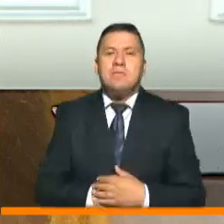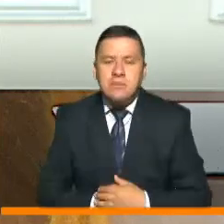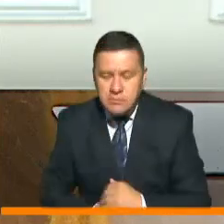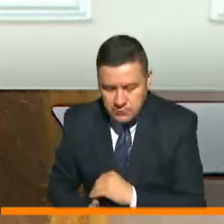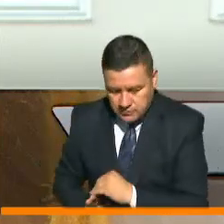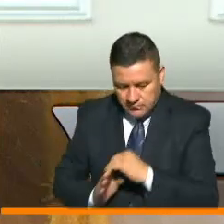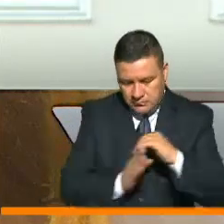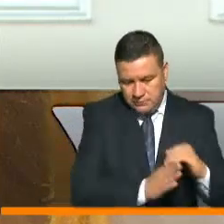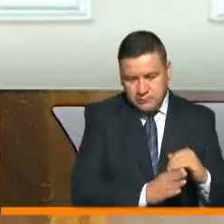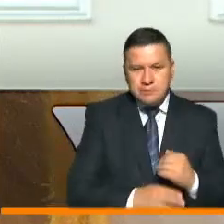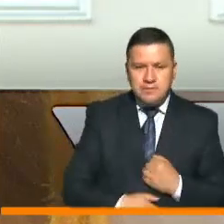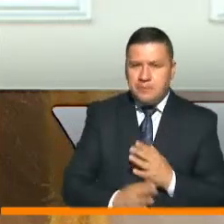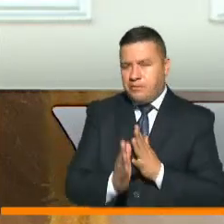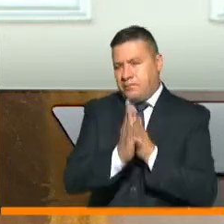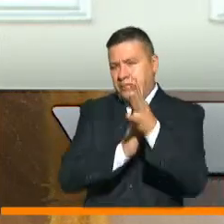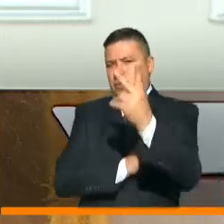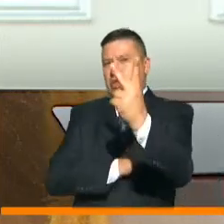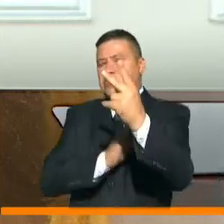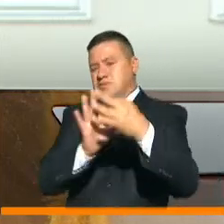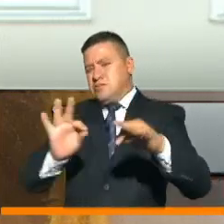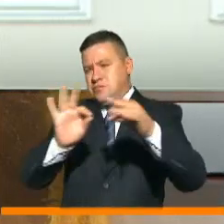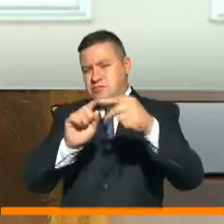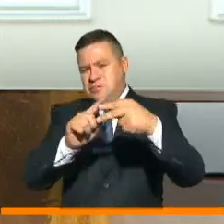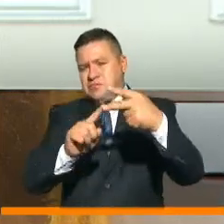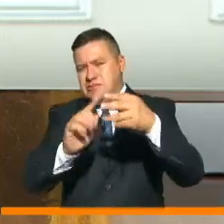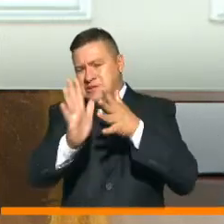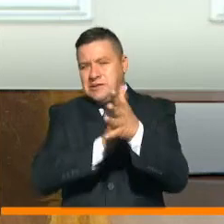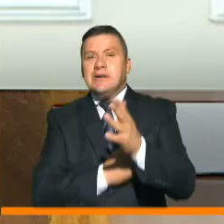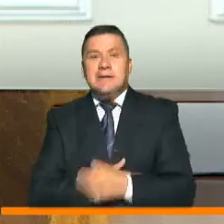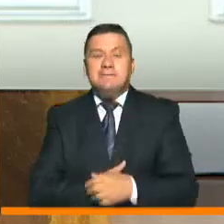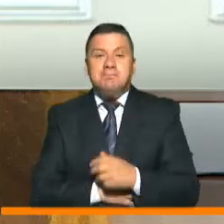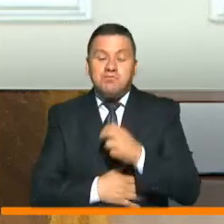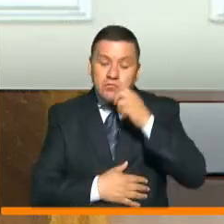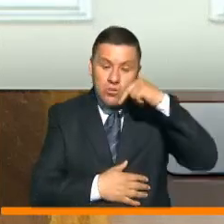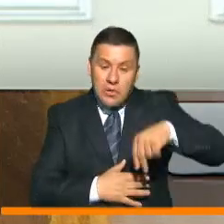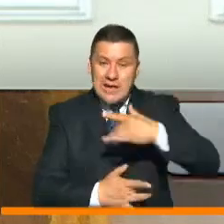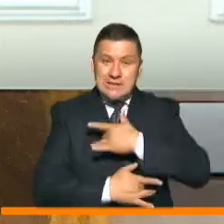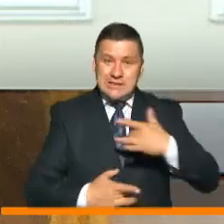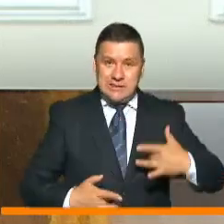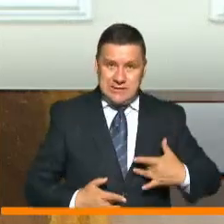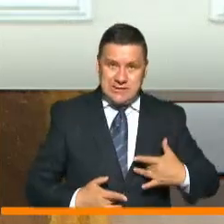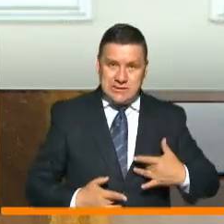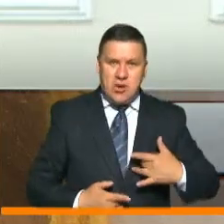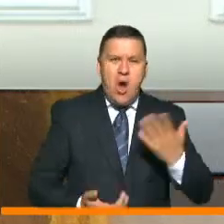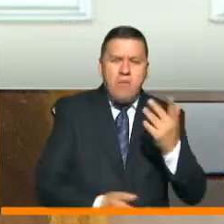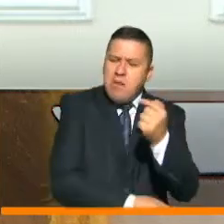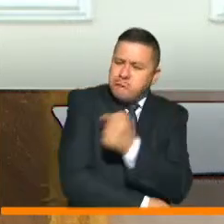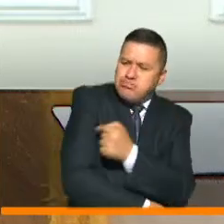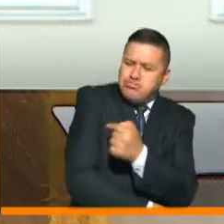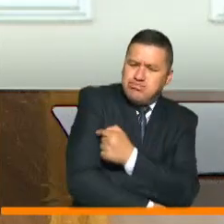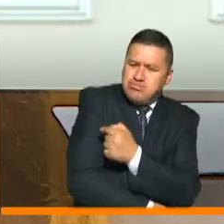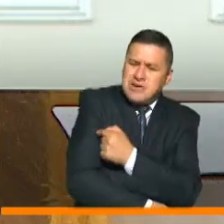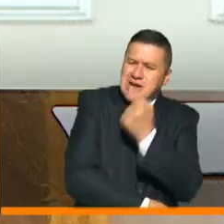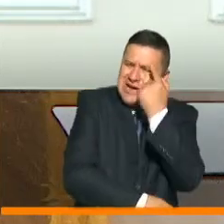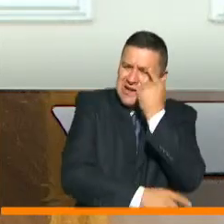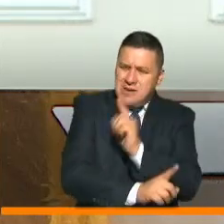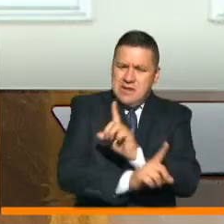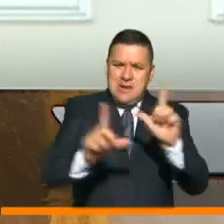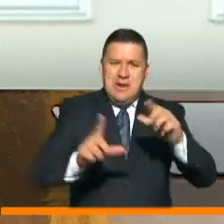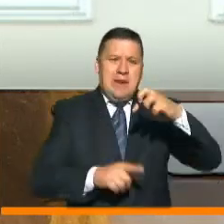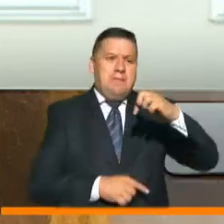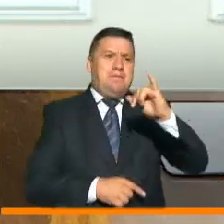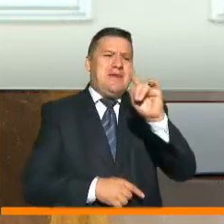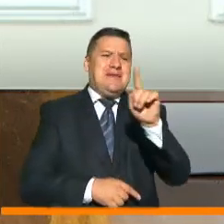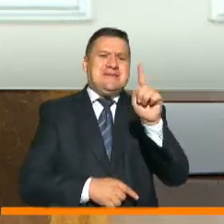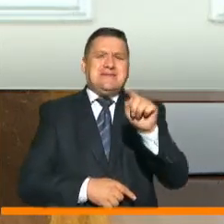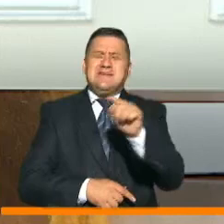También quisiéramos enviar dos mensajes que son muy importantes: talento humano en salud y su vacunación a través de la plataforma Piscis. Yo